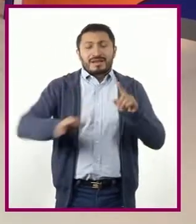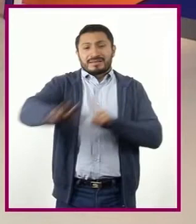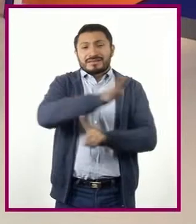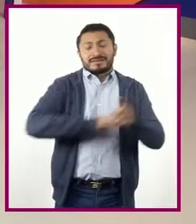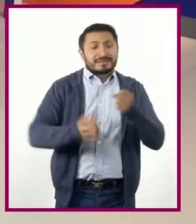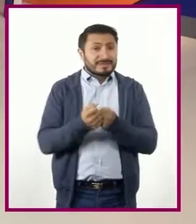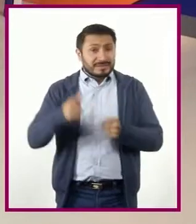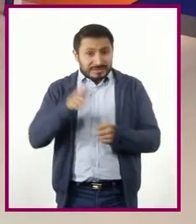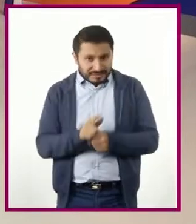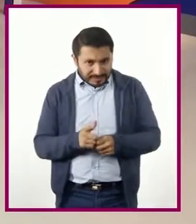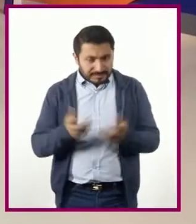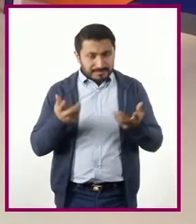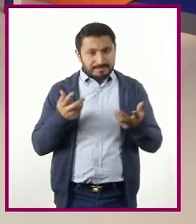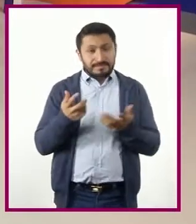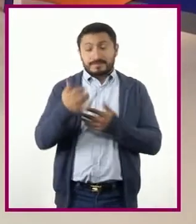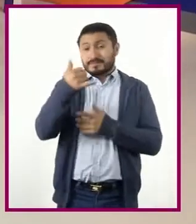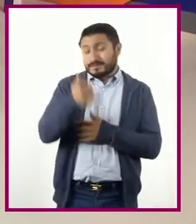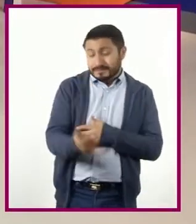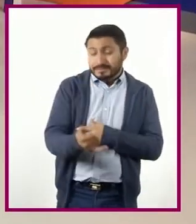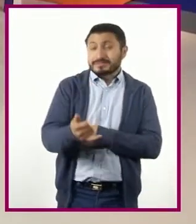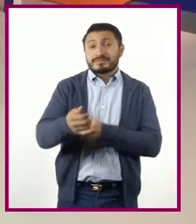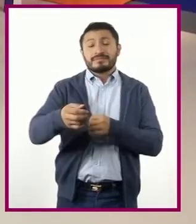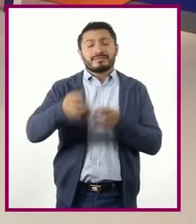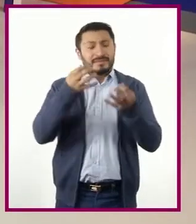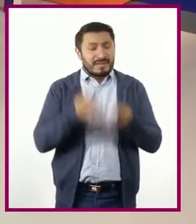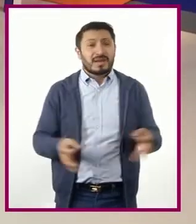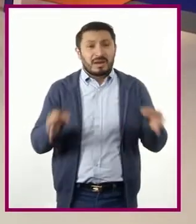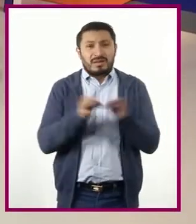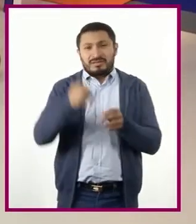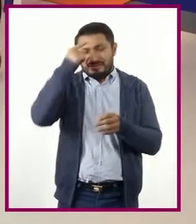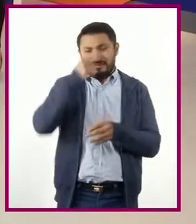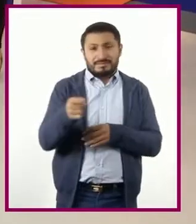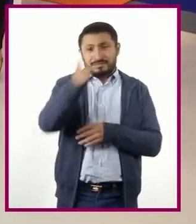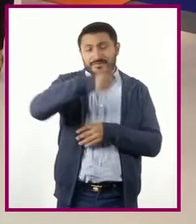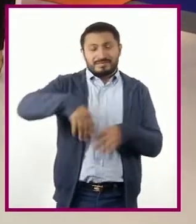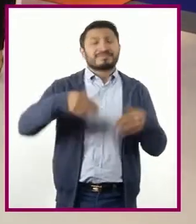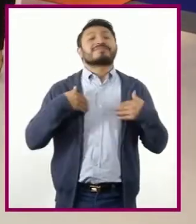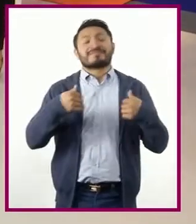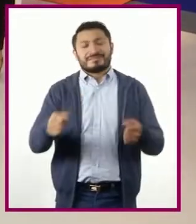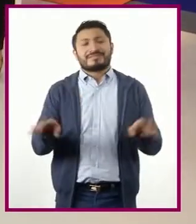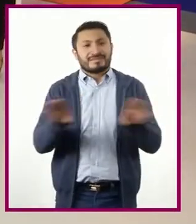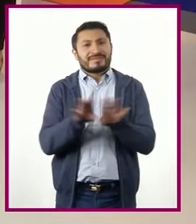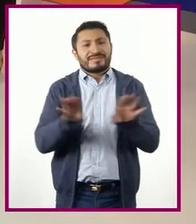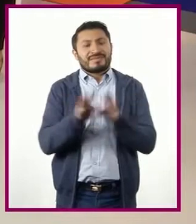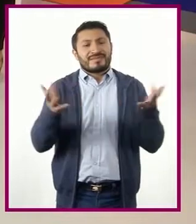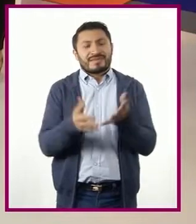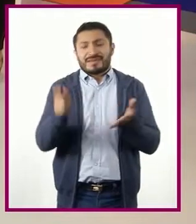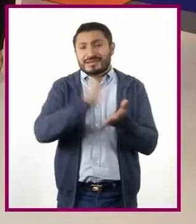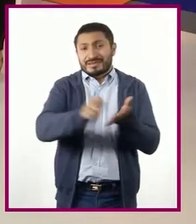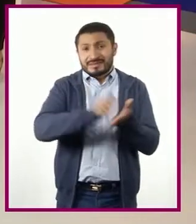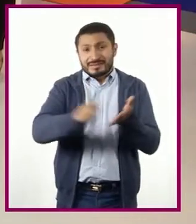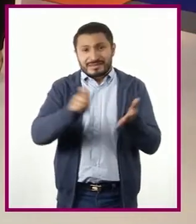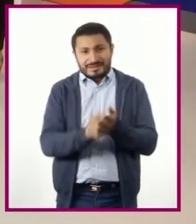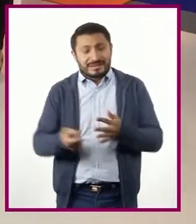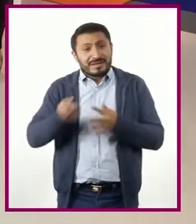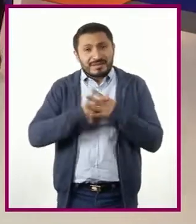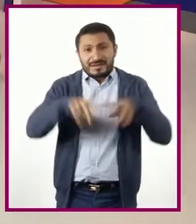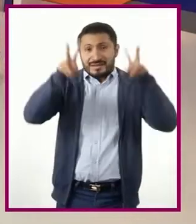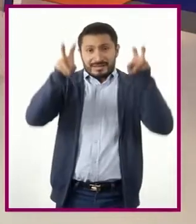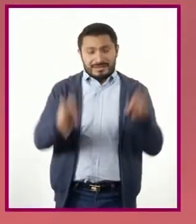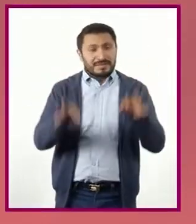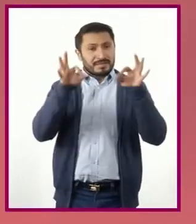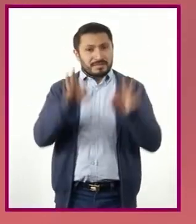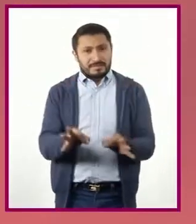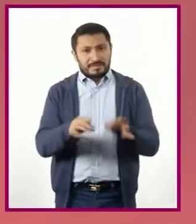del Renacimiento, y será importante para que ustedes puedan comprender cómo se elabora un texto partiendo de un tema